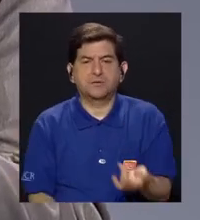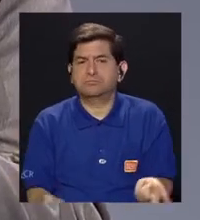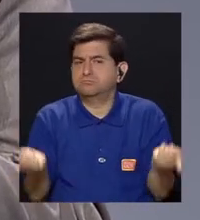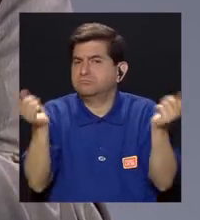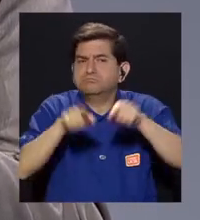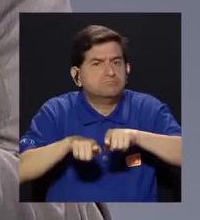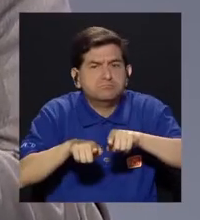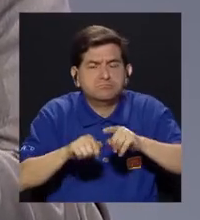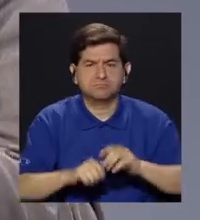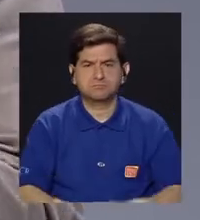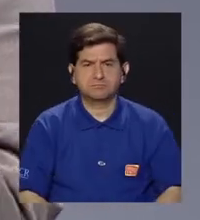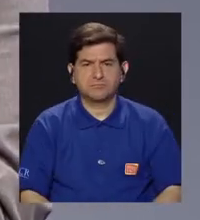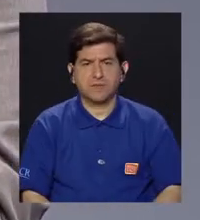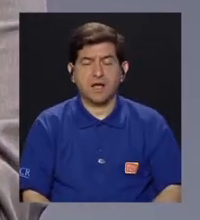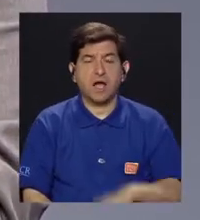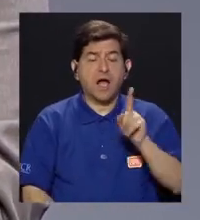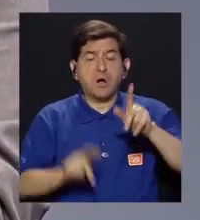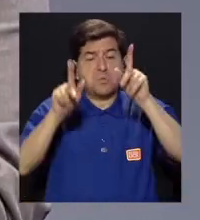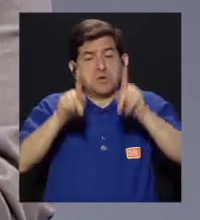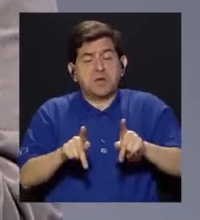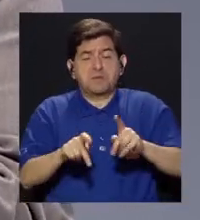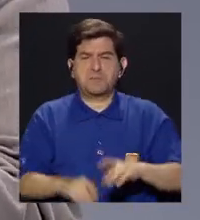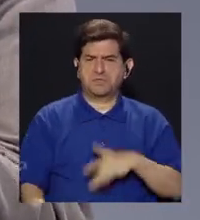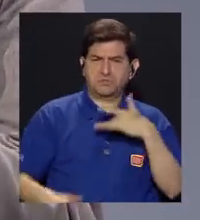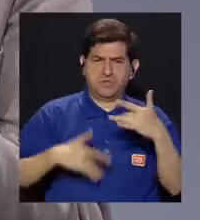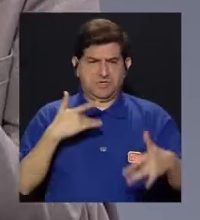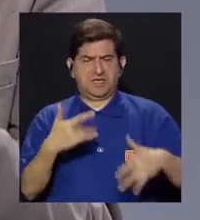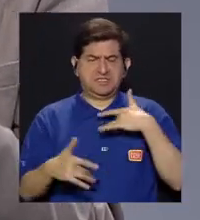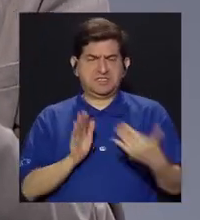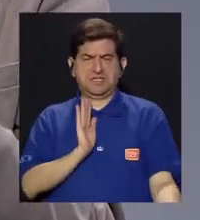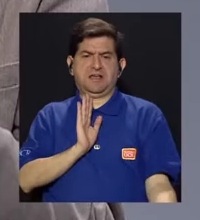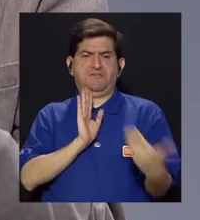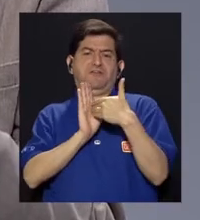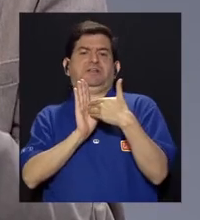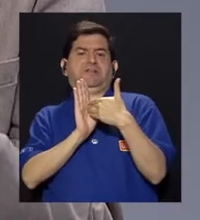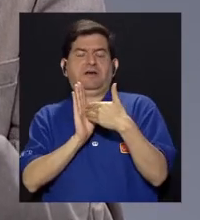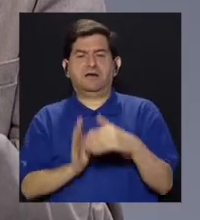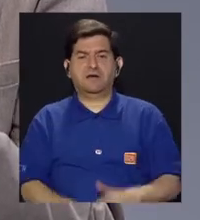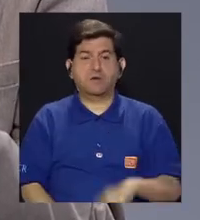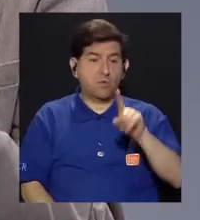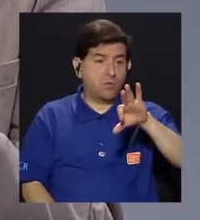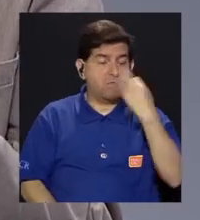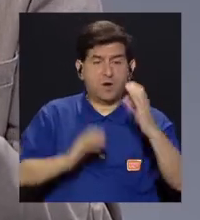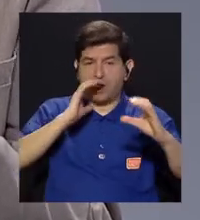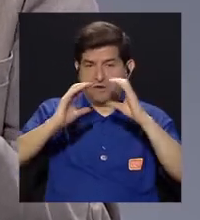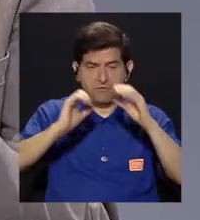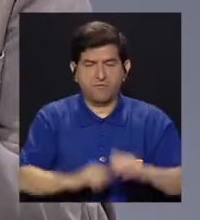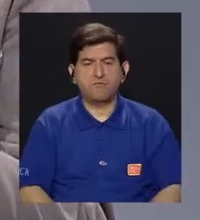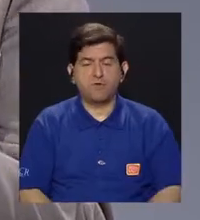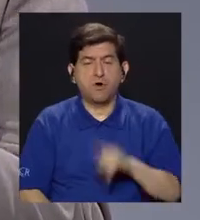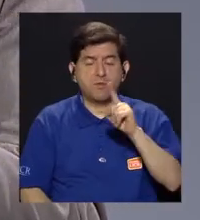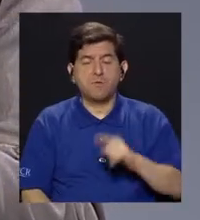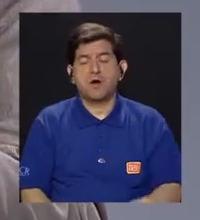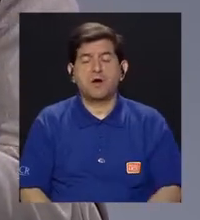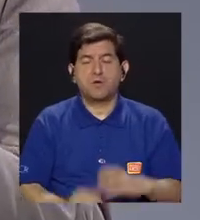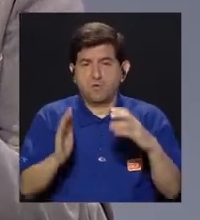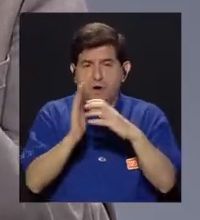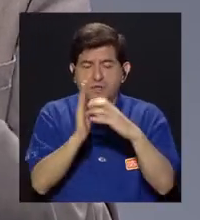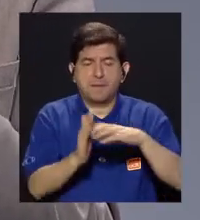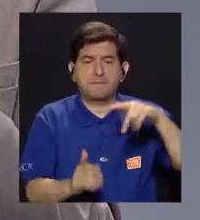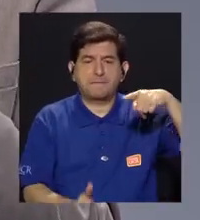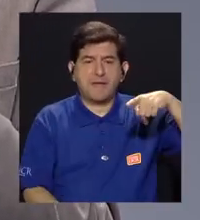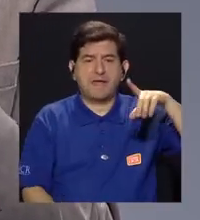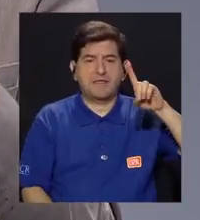pasa se da a una persona que siente se siente afectada porque un medio de comunicación subió un artículo en